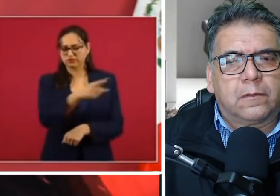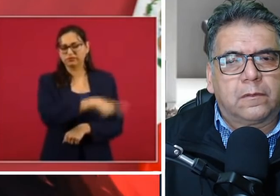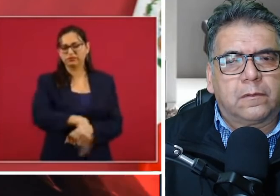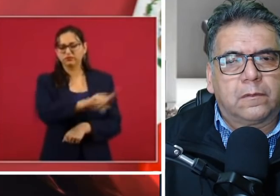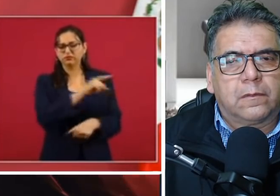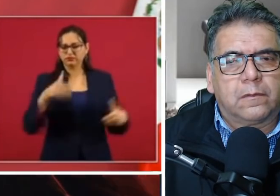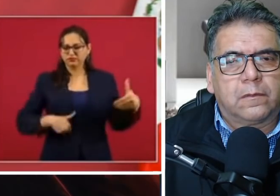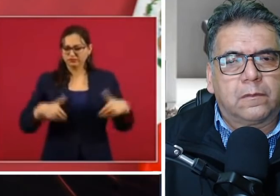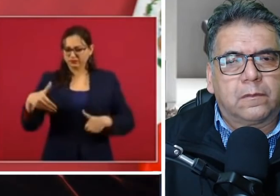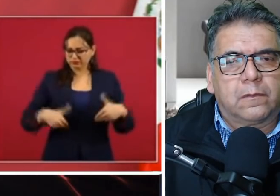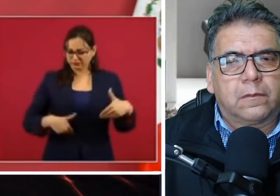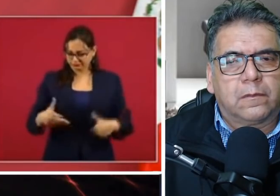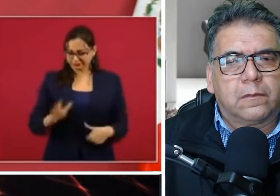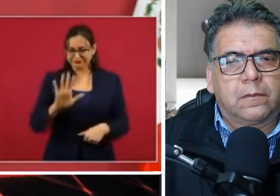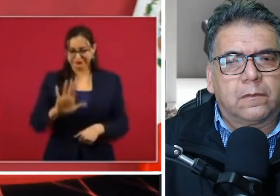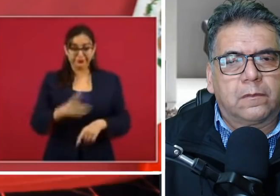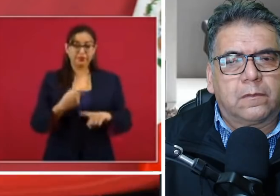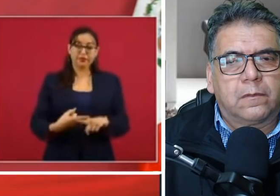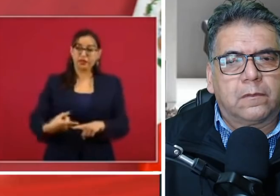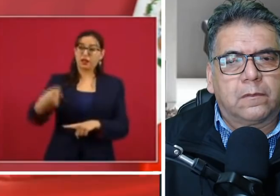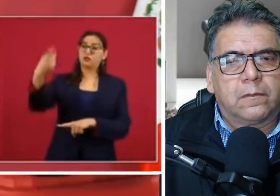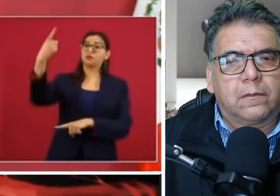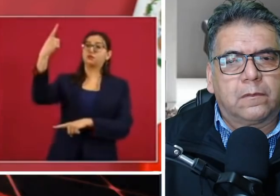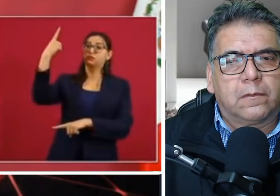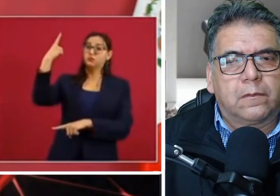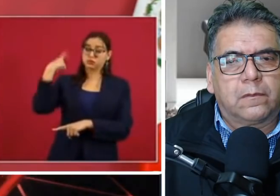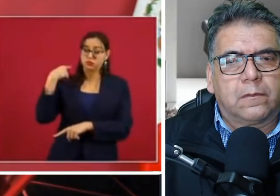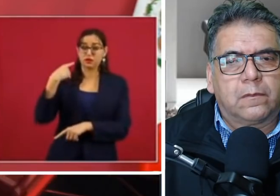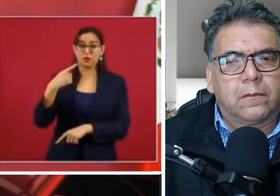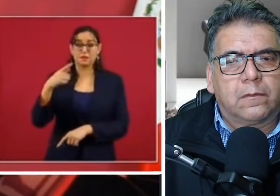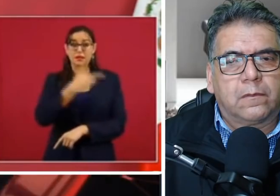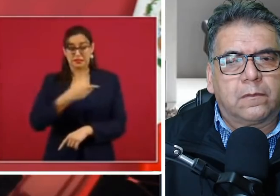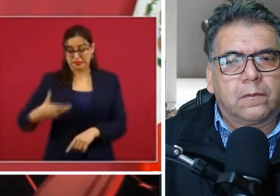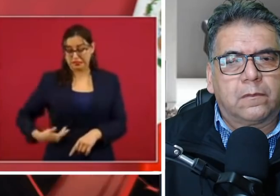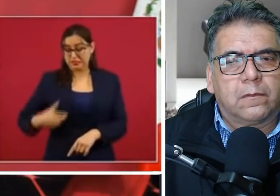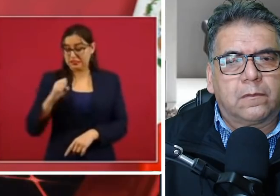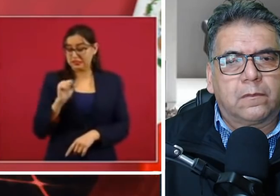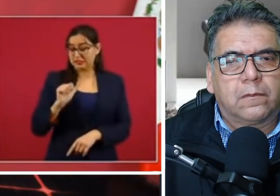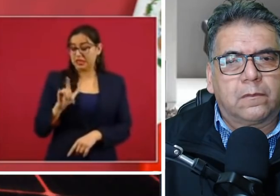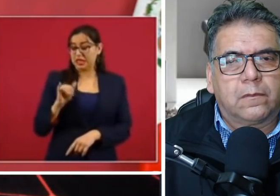se apostó a privatizar la industria eléctrica.